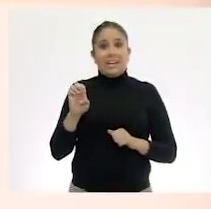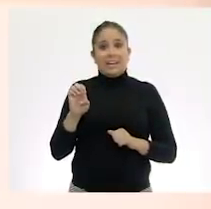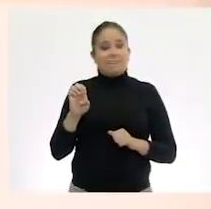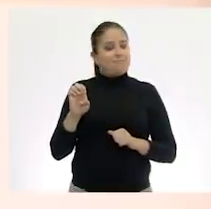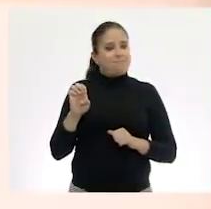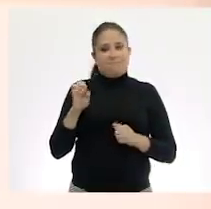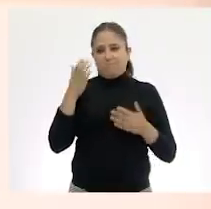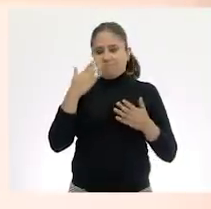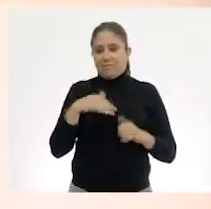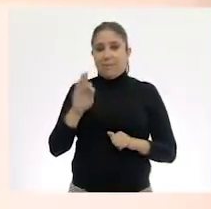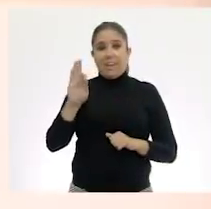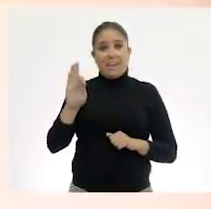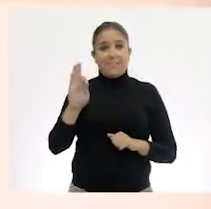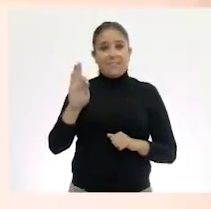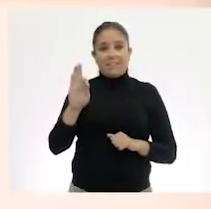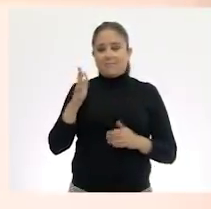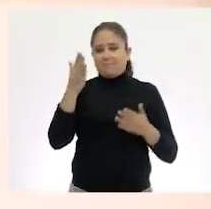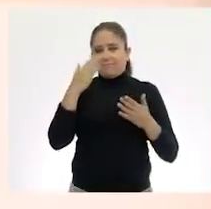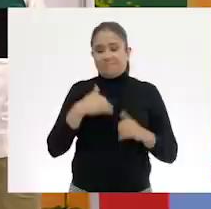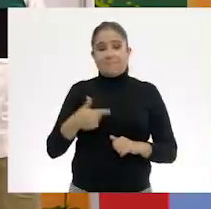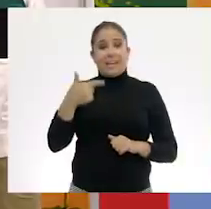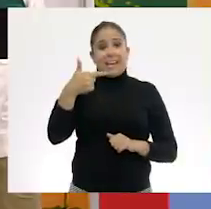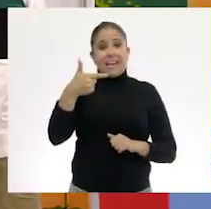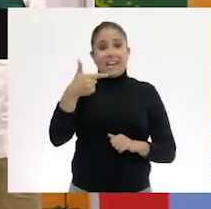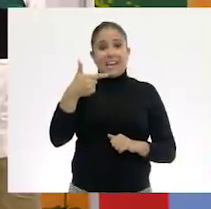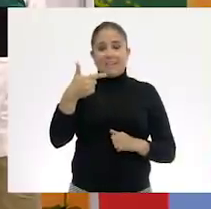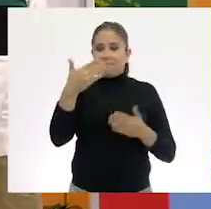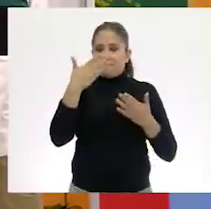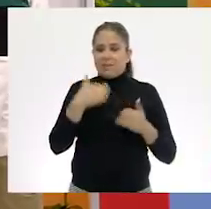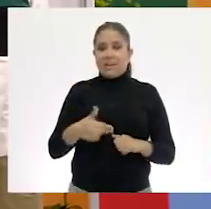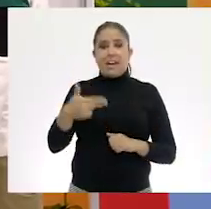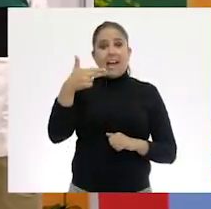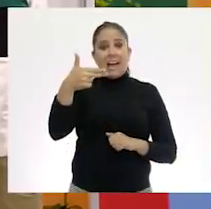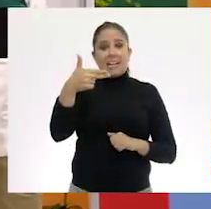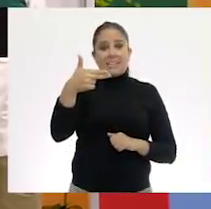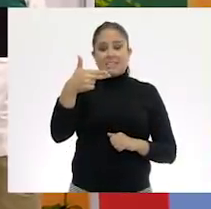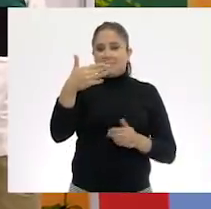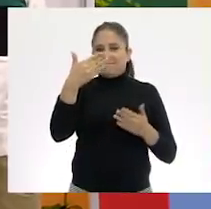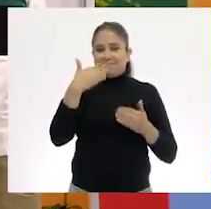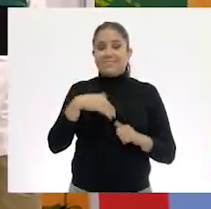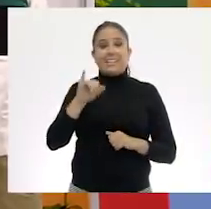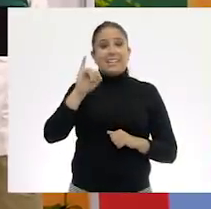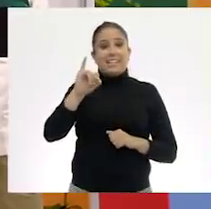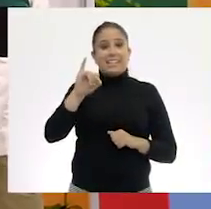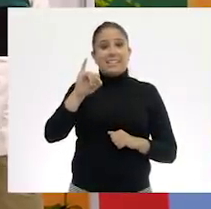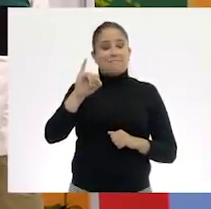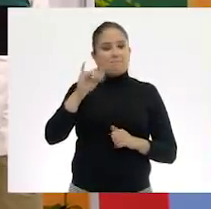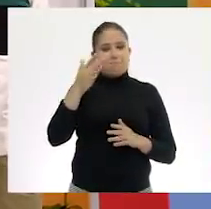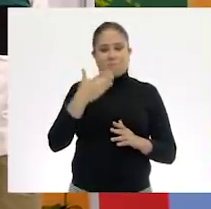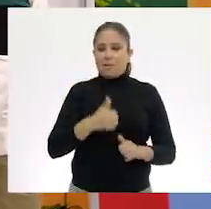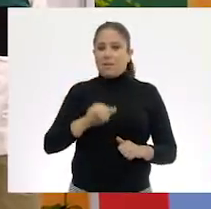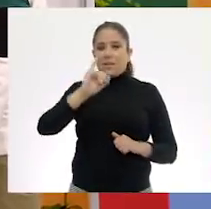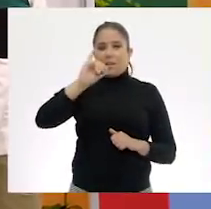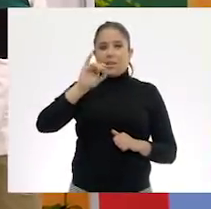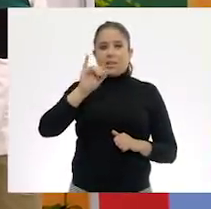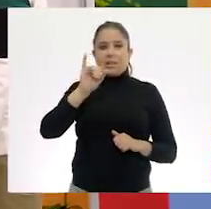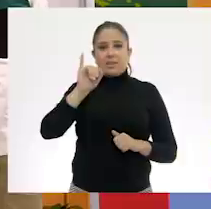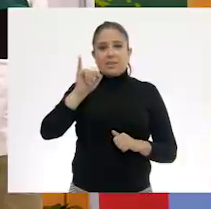tampoco. Tampoco. F, tampoco. G, tampoco. H, tampoco. I, tampoco.